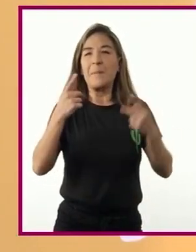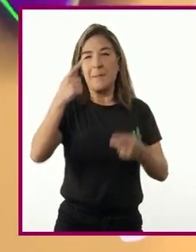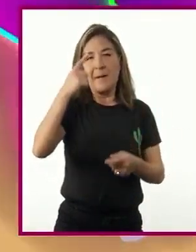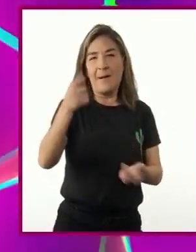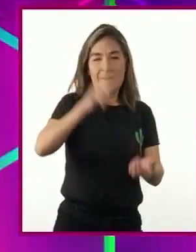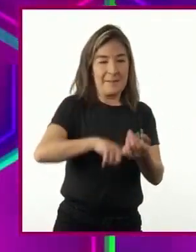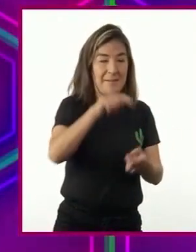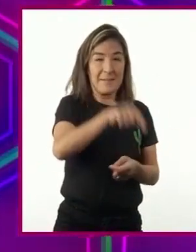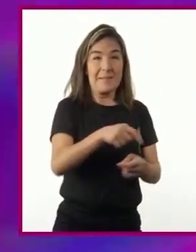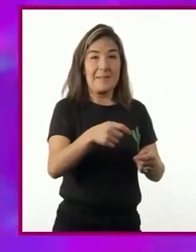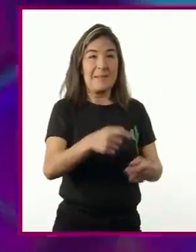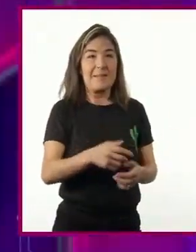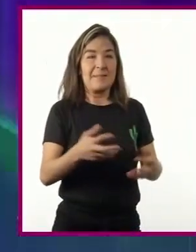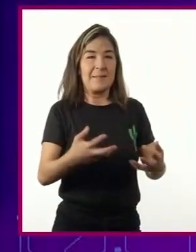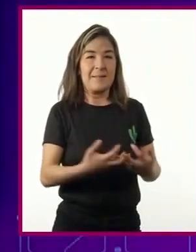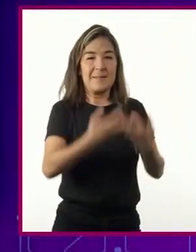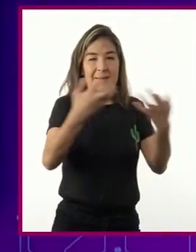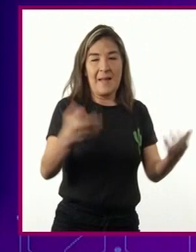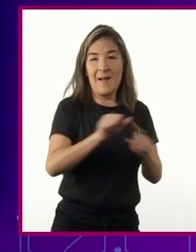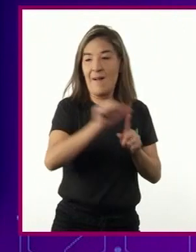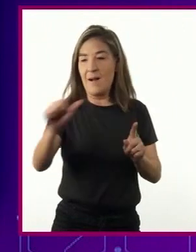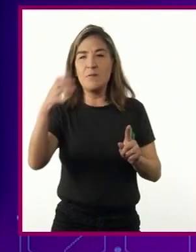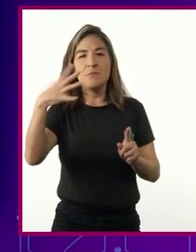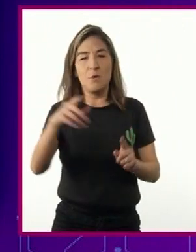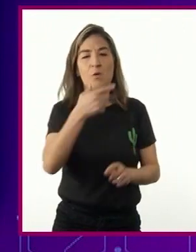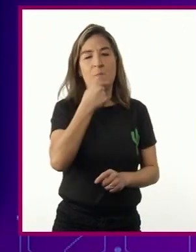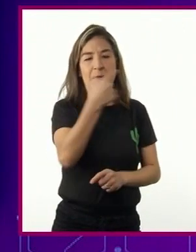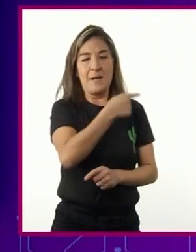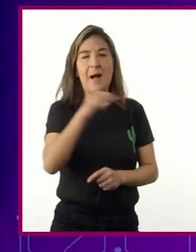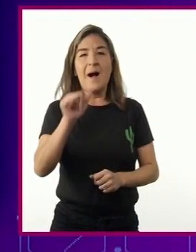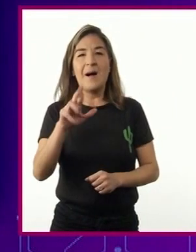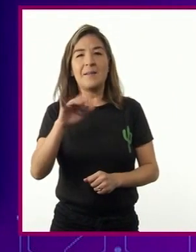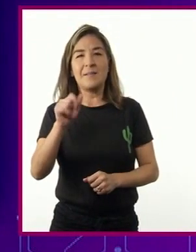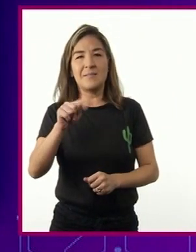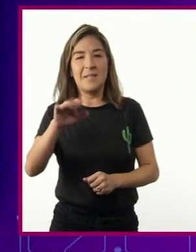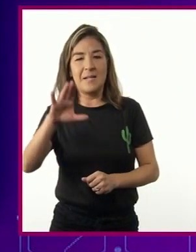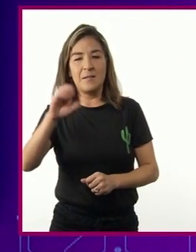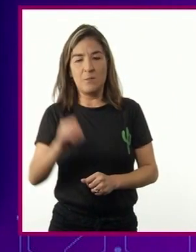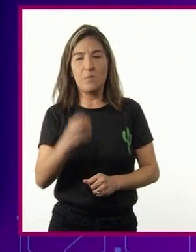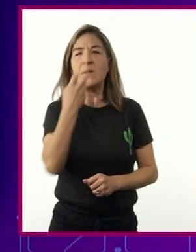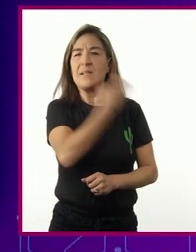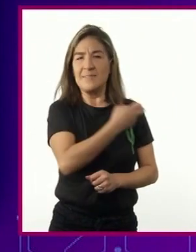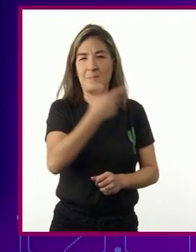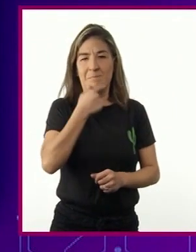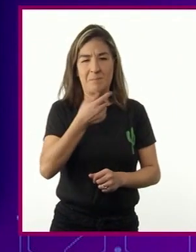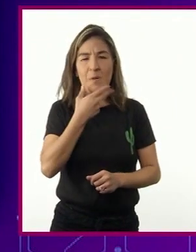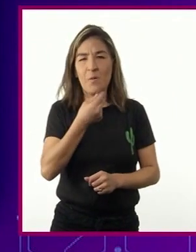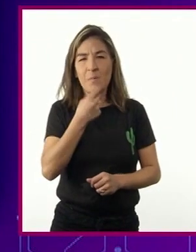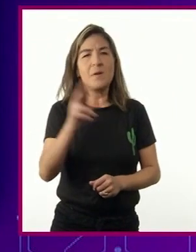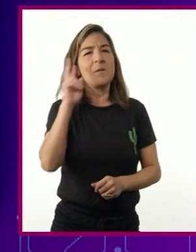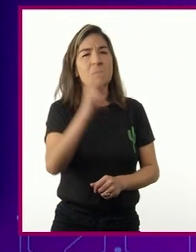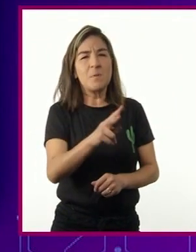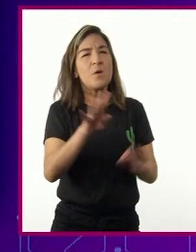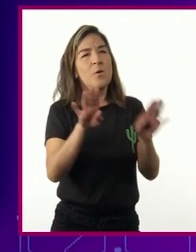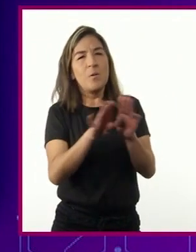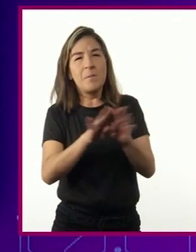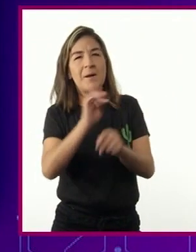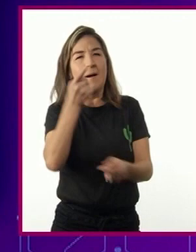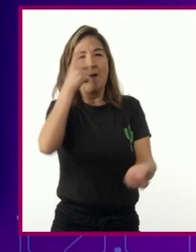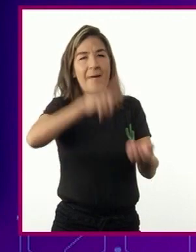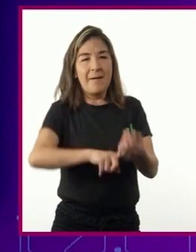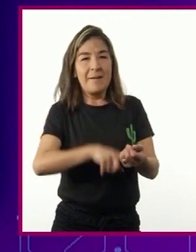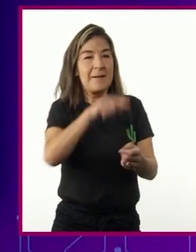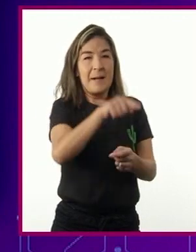la Tierra al Sol fue Aristarco de Samos. Dedujo que cuando se veía